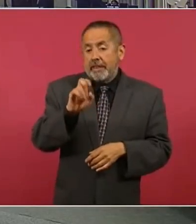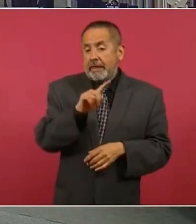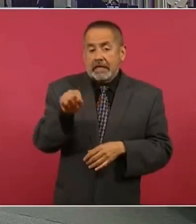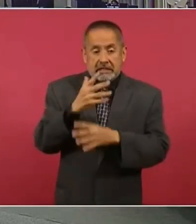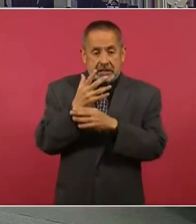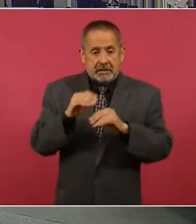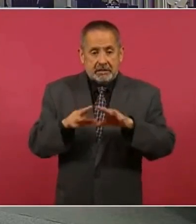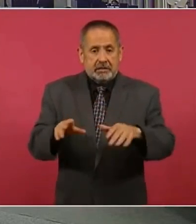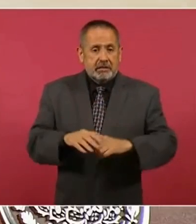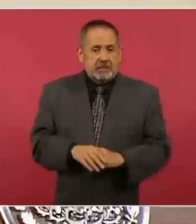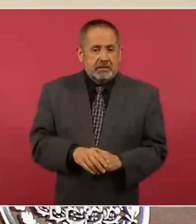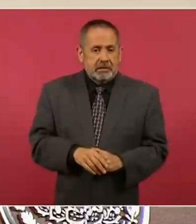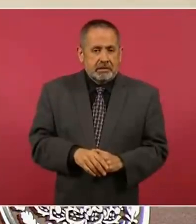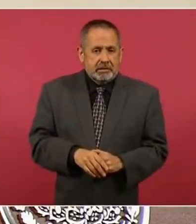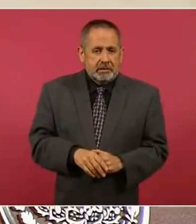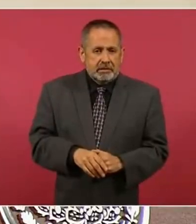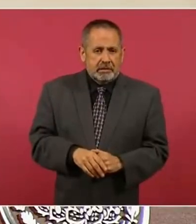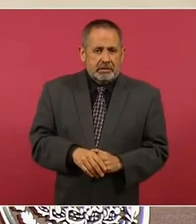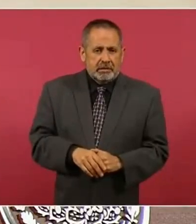Me trata